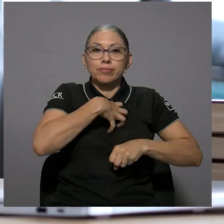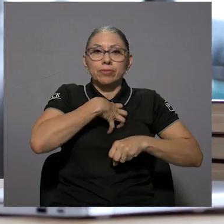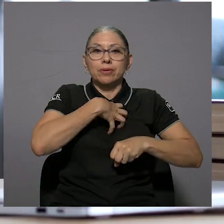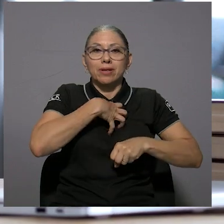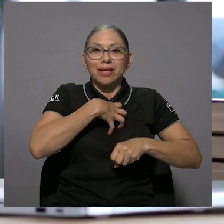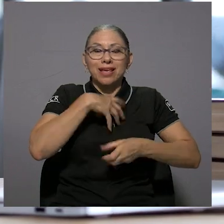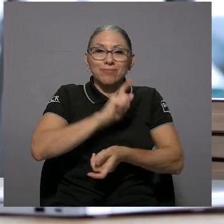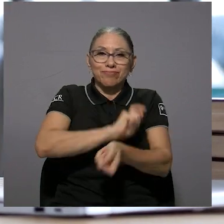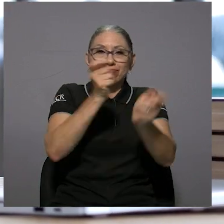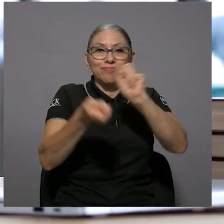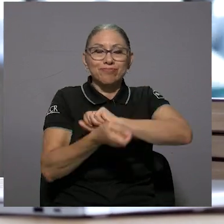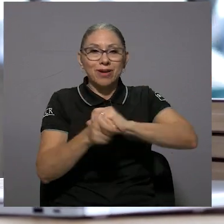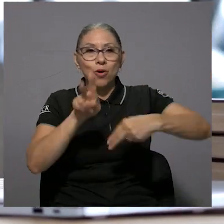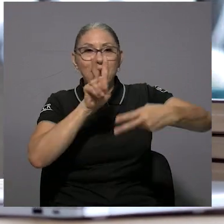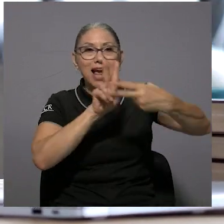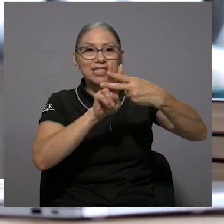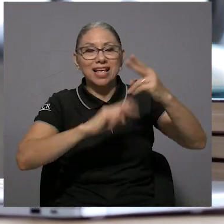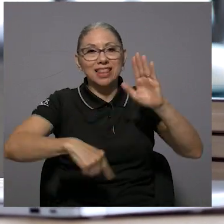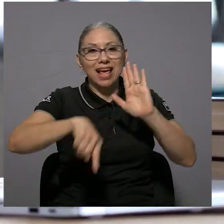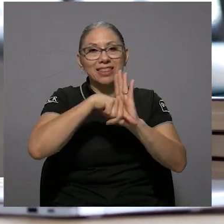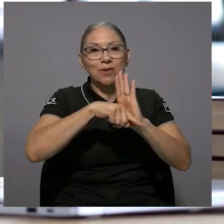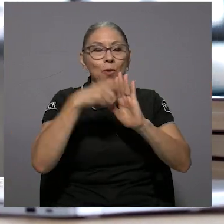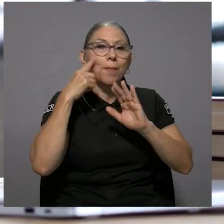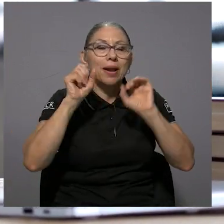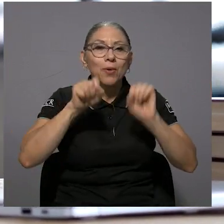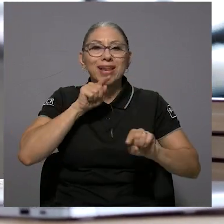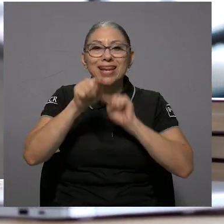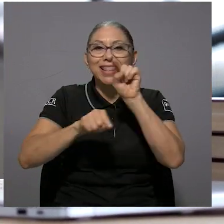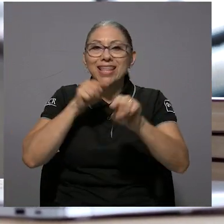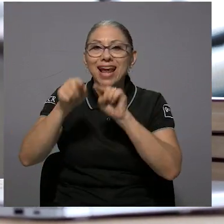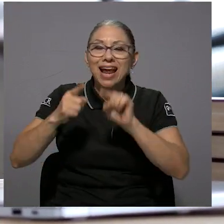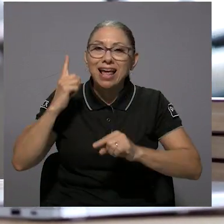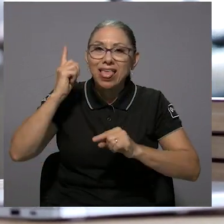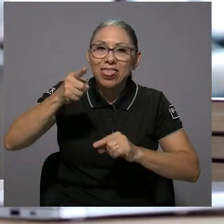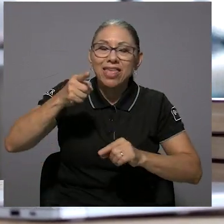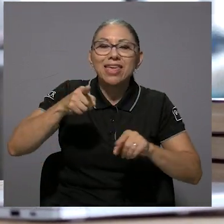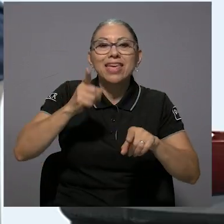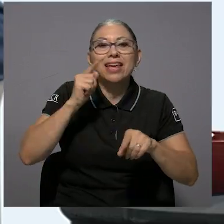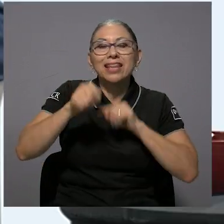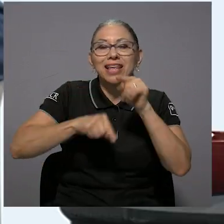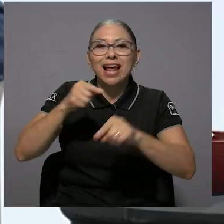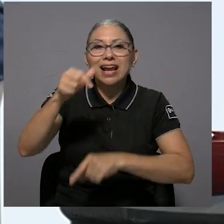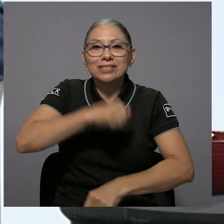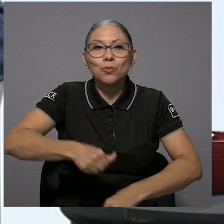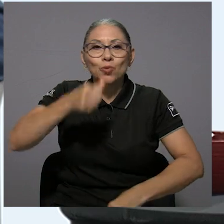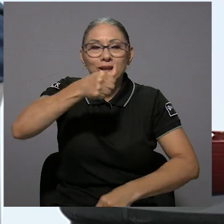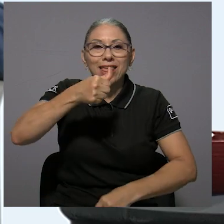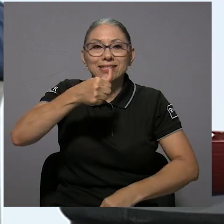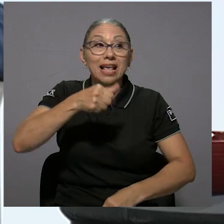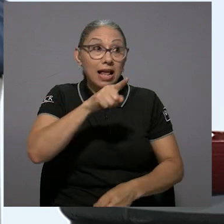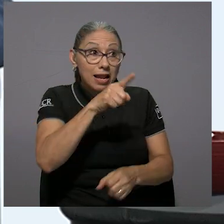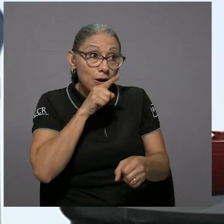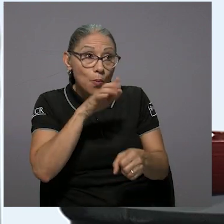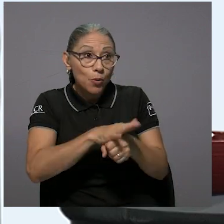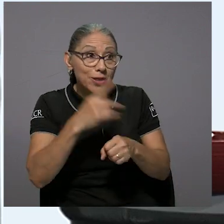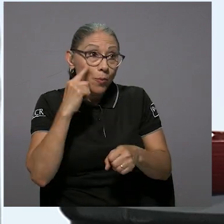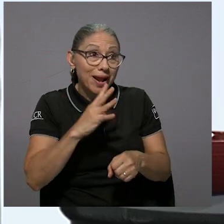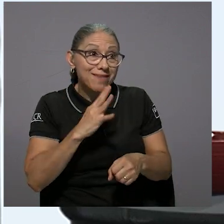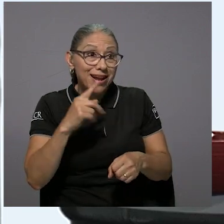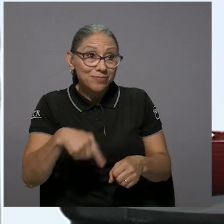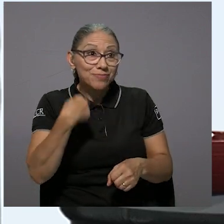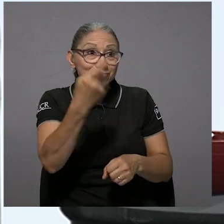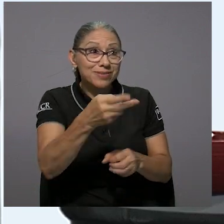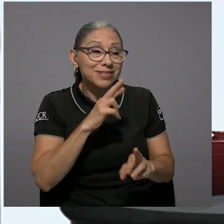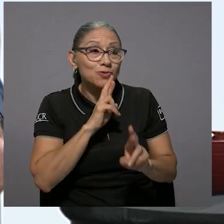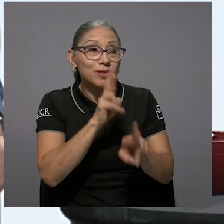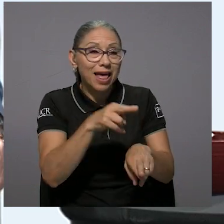hashtag negativo para poder criticar las medidas y a las autoridades. La comprometo para hacer un programa posterior y hablar de todos esos